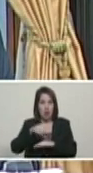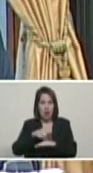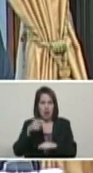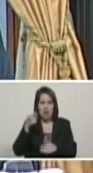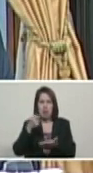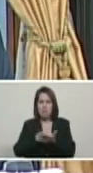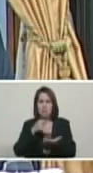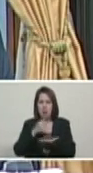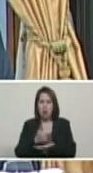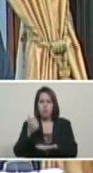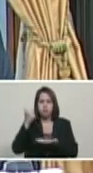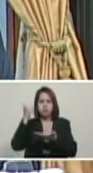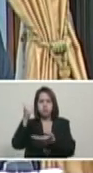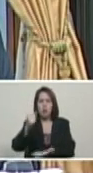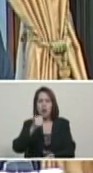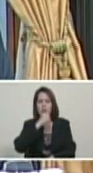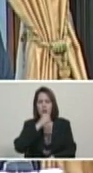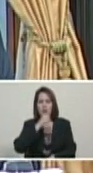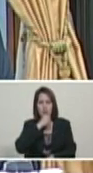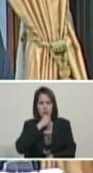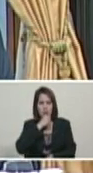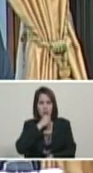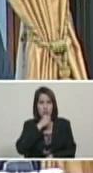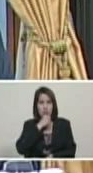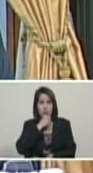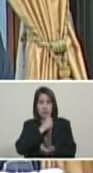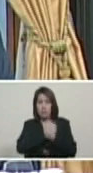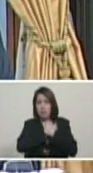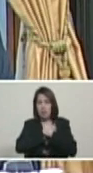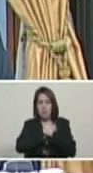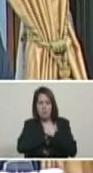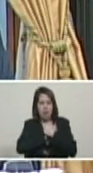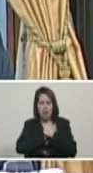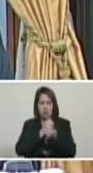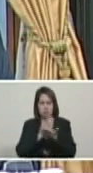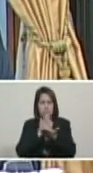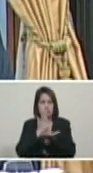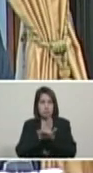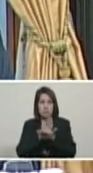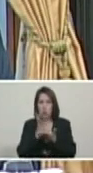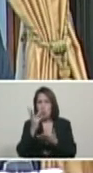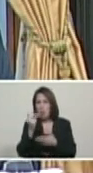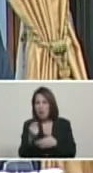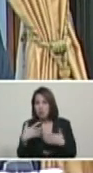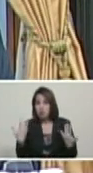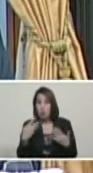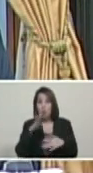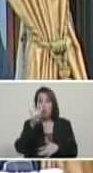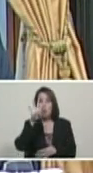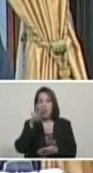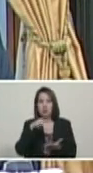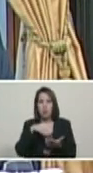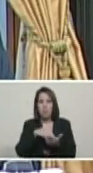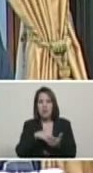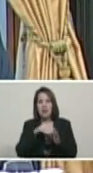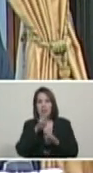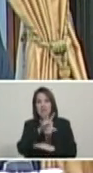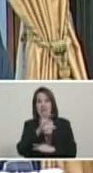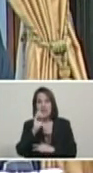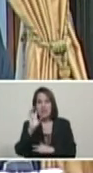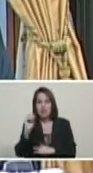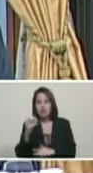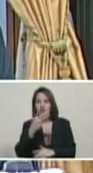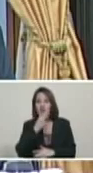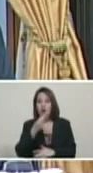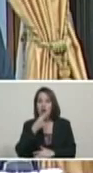de nuestros amados pensionados, nuestras amadas pensionadas, será de 4.500 bolívares.